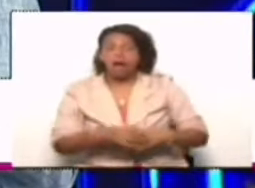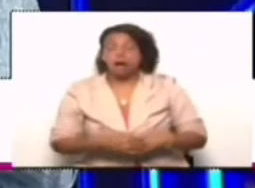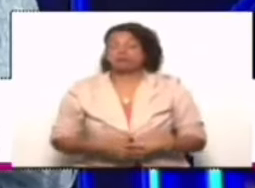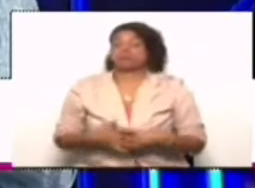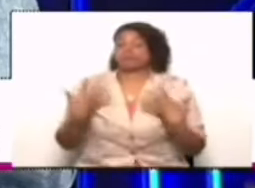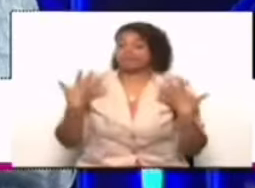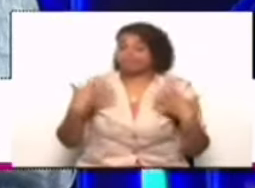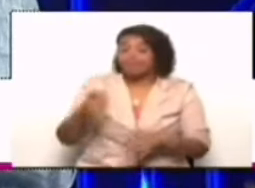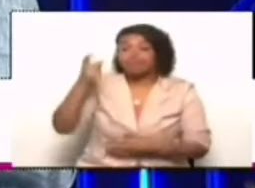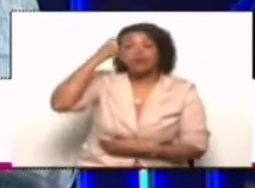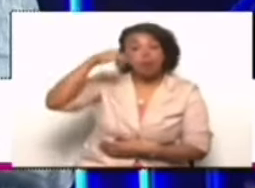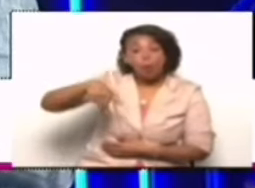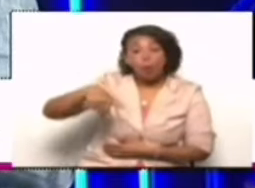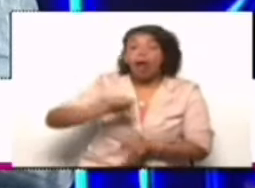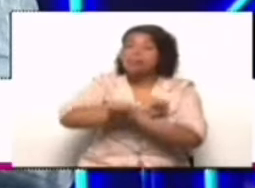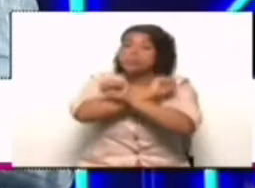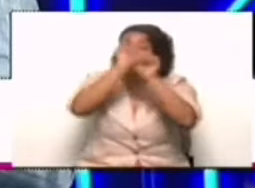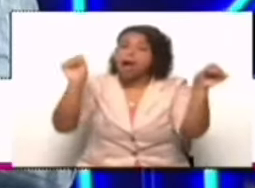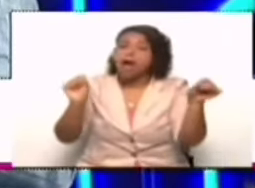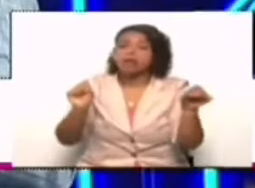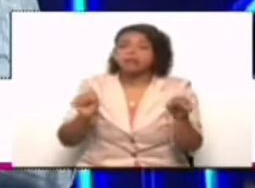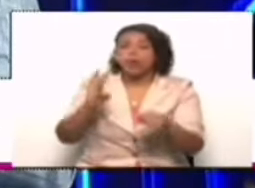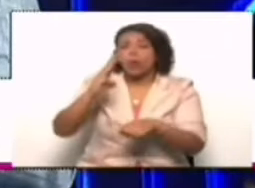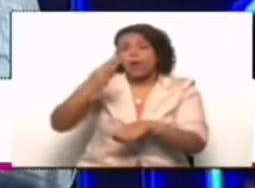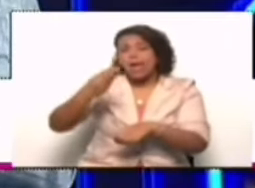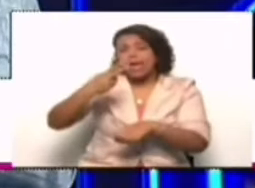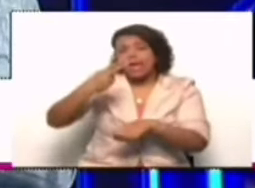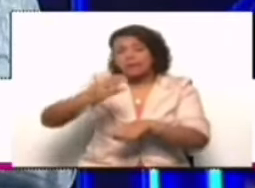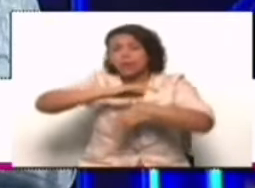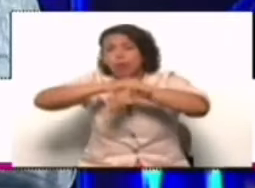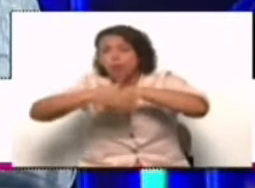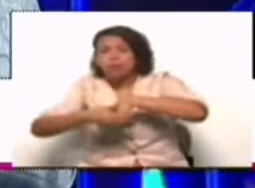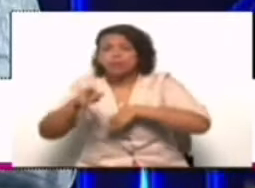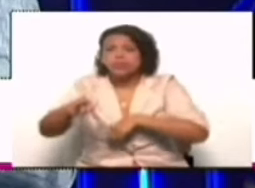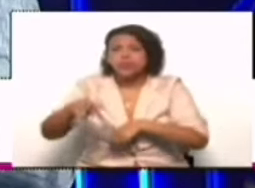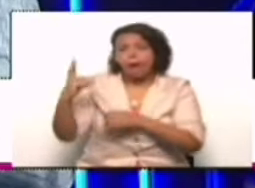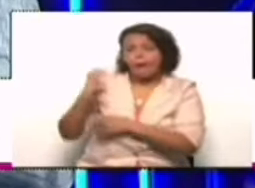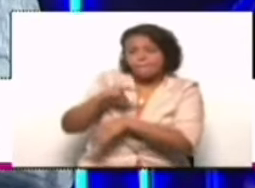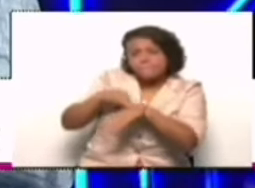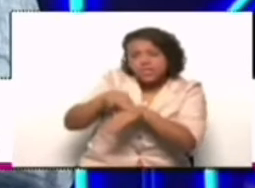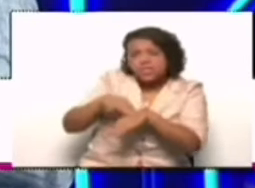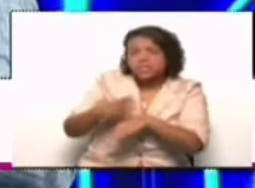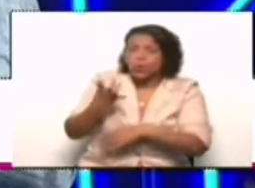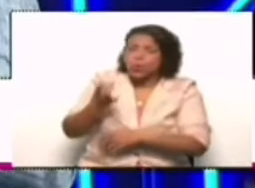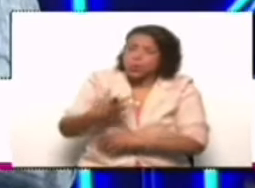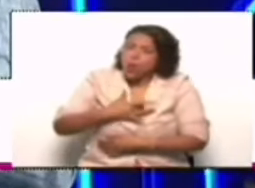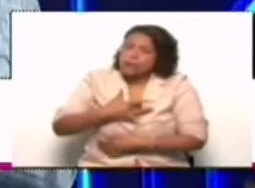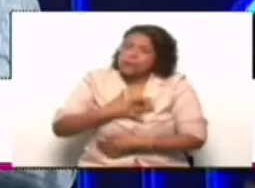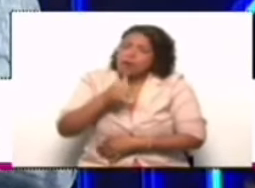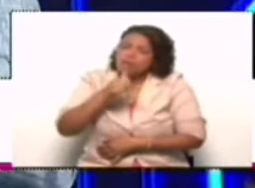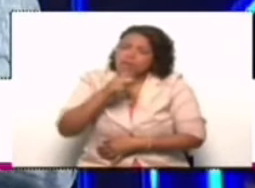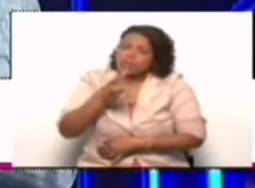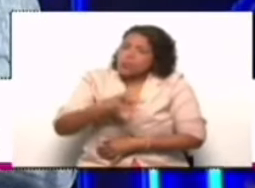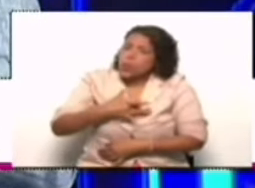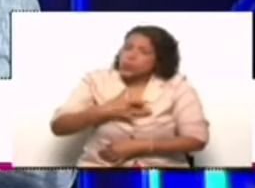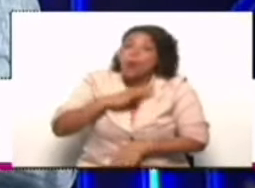Y hoy también, muy temprano, el ministro Héctor Rodríguez me dio la noticia dolorosa, muy dolorosa, de